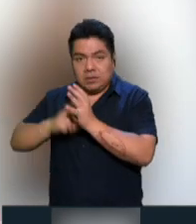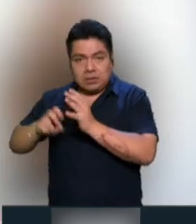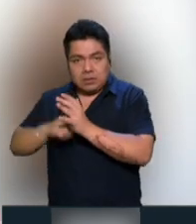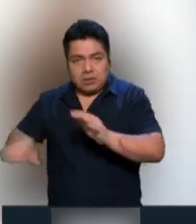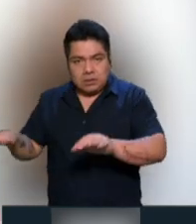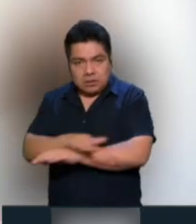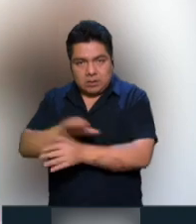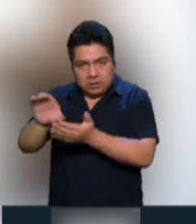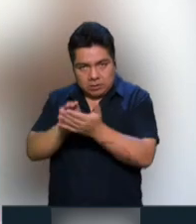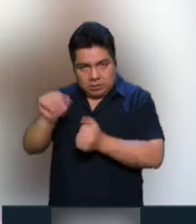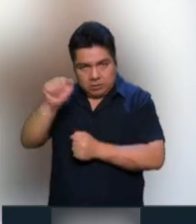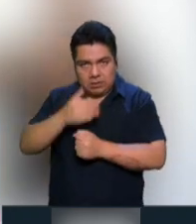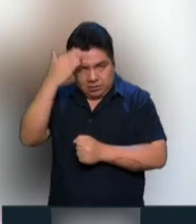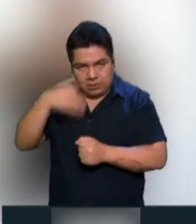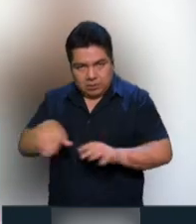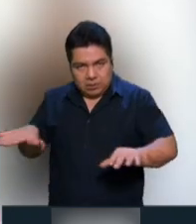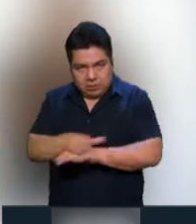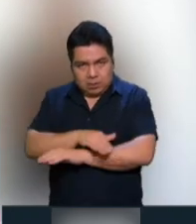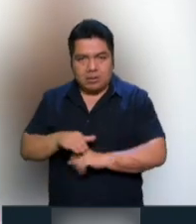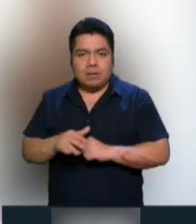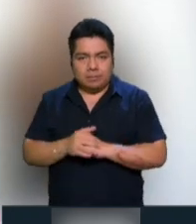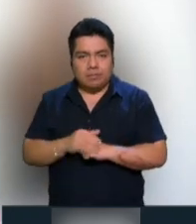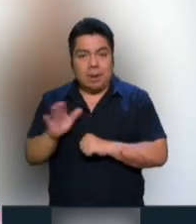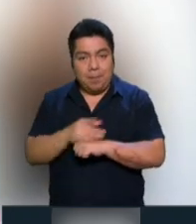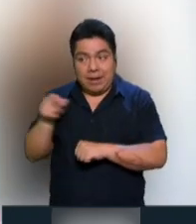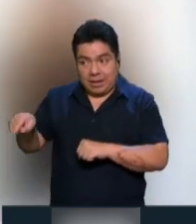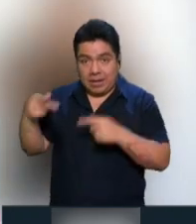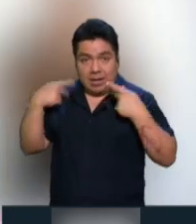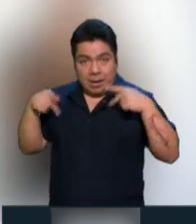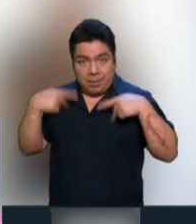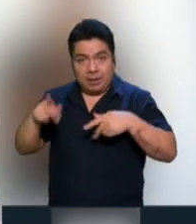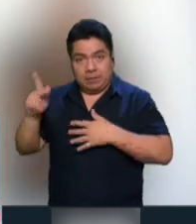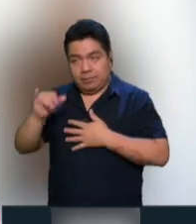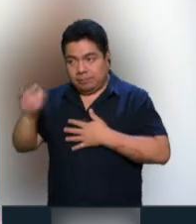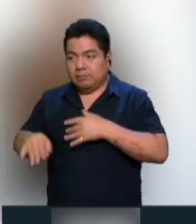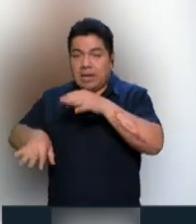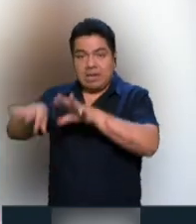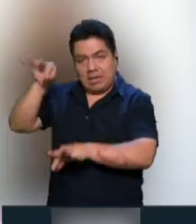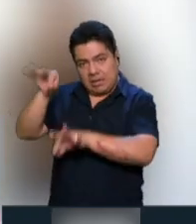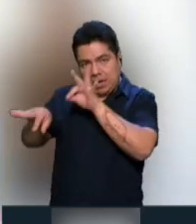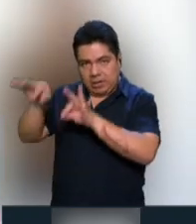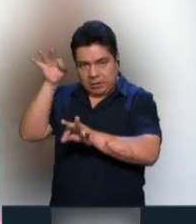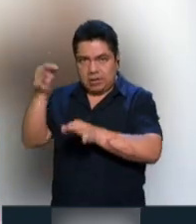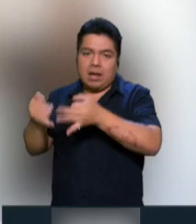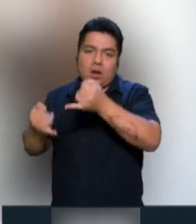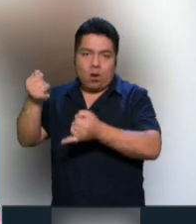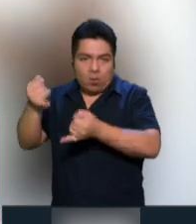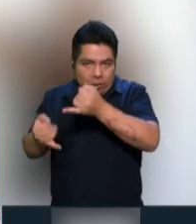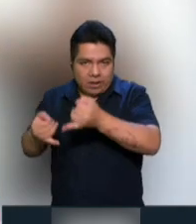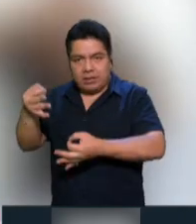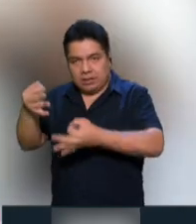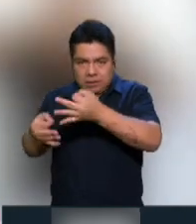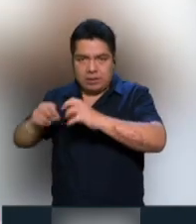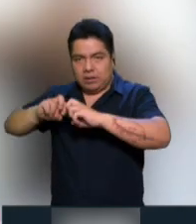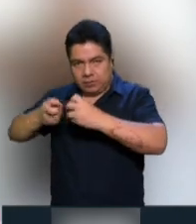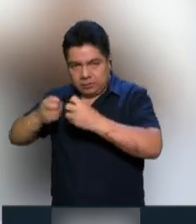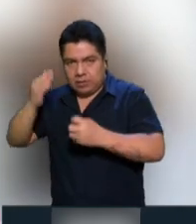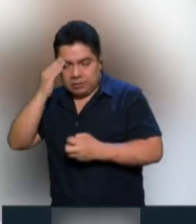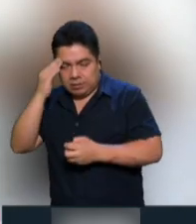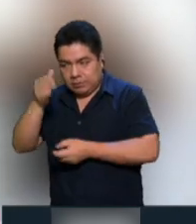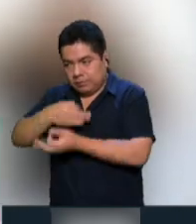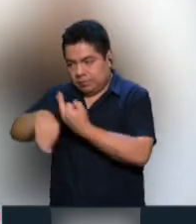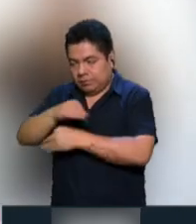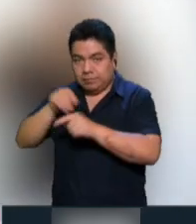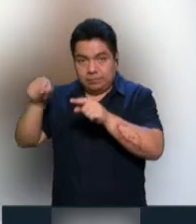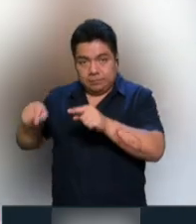la Constitución para que sean electos los jueces, los magistrados y los ministros